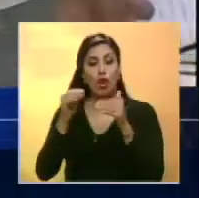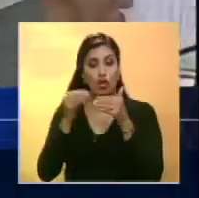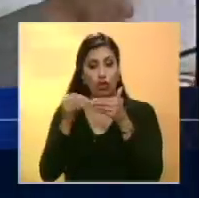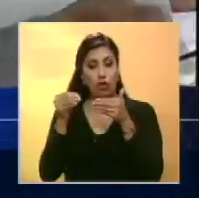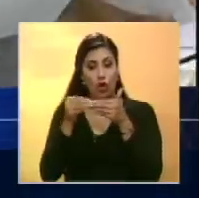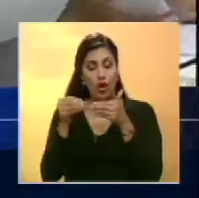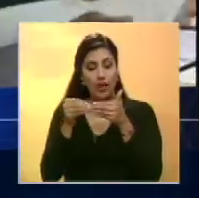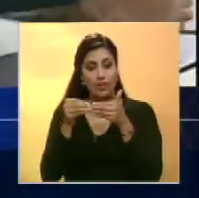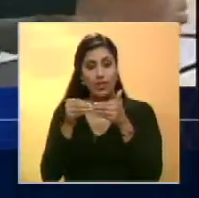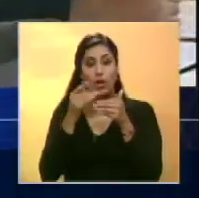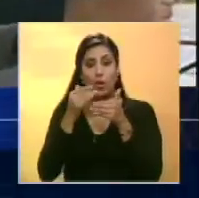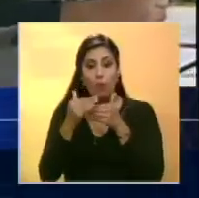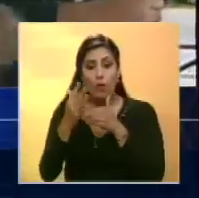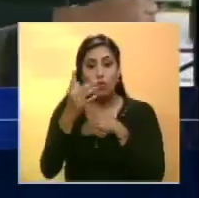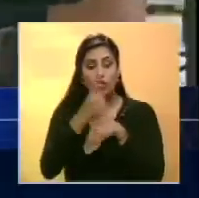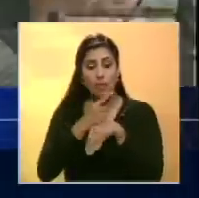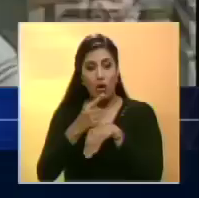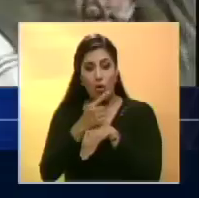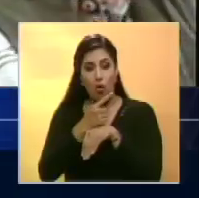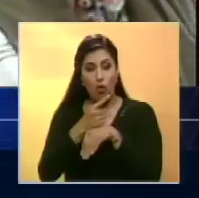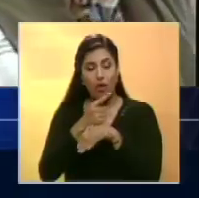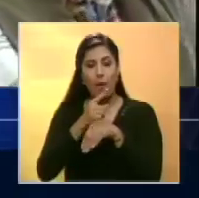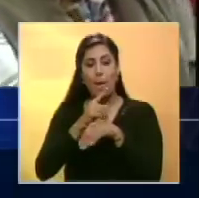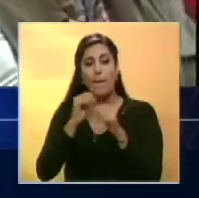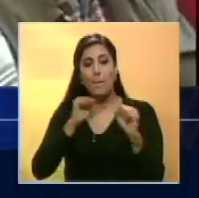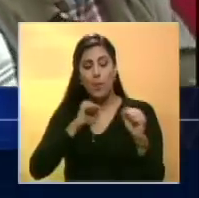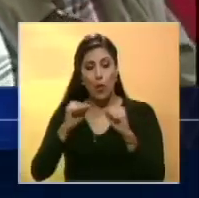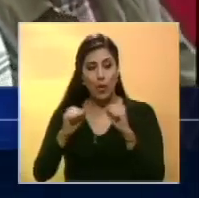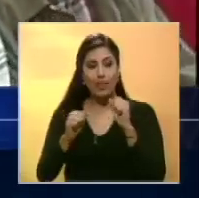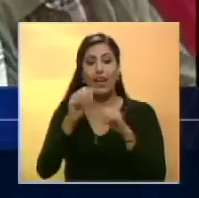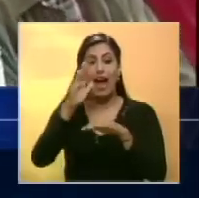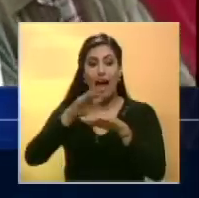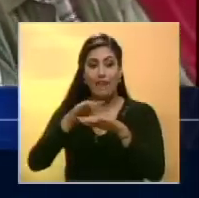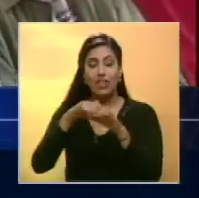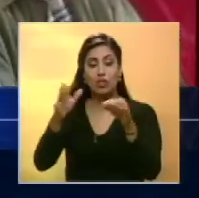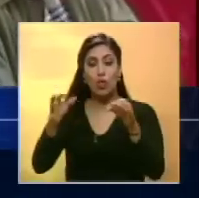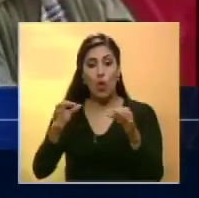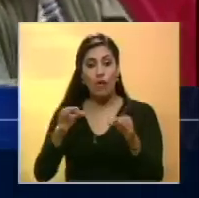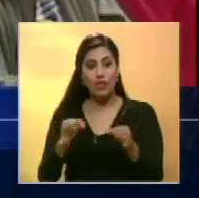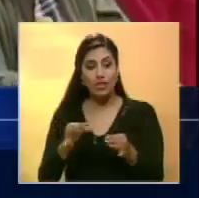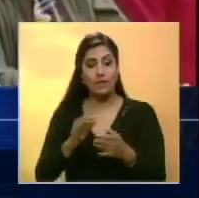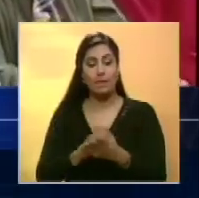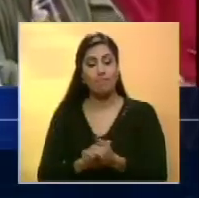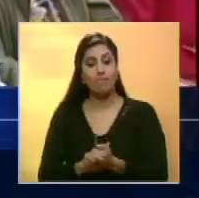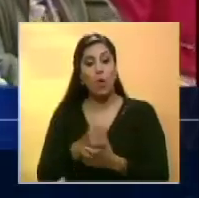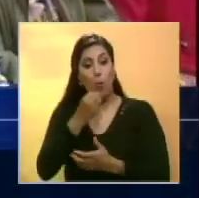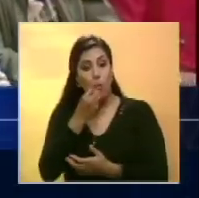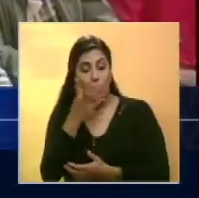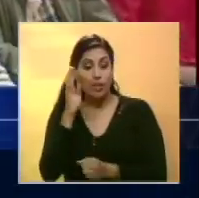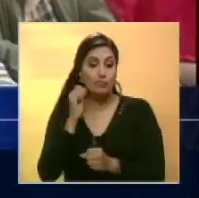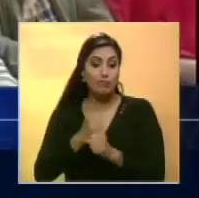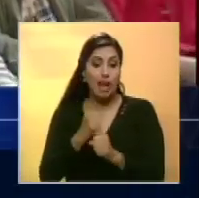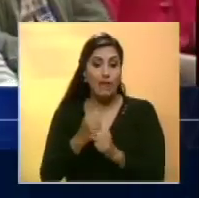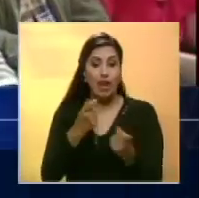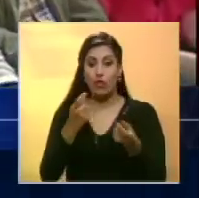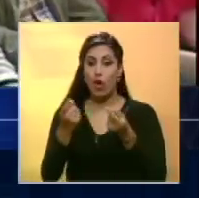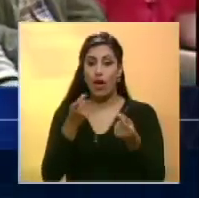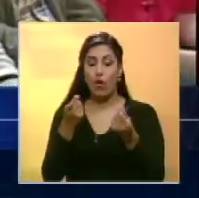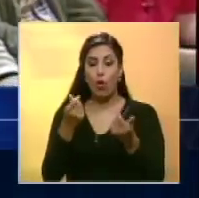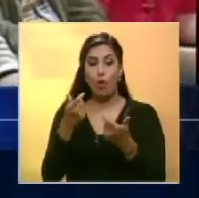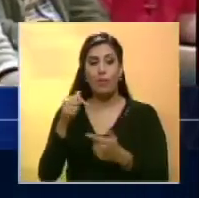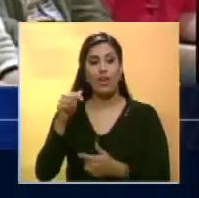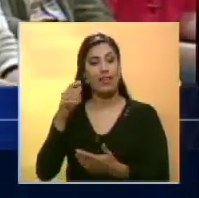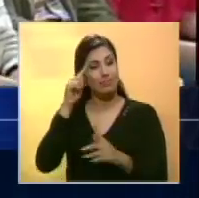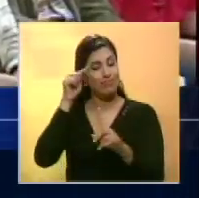Divisas que en las próximas horas va a estar activándose, anunciándose, trabajando la economía en el